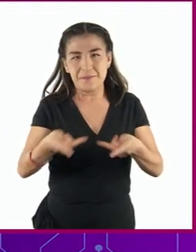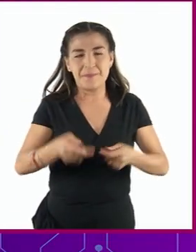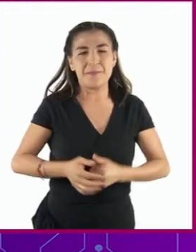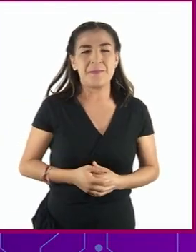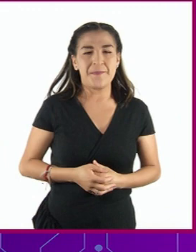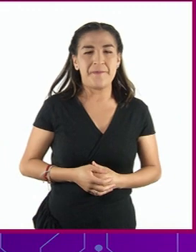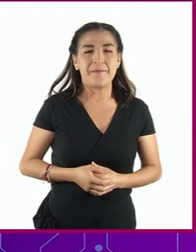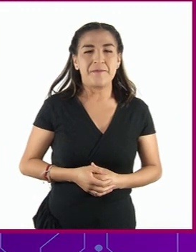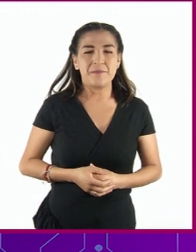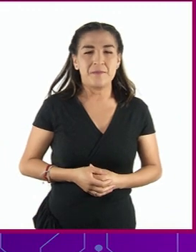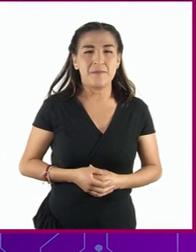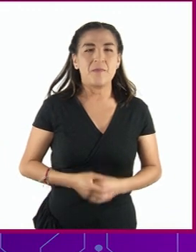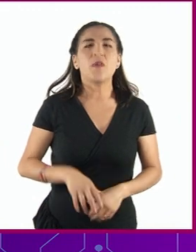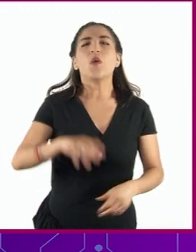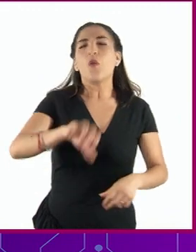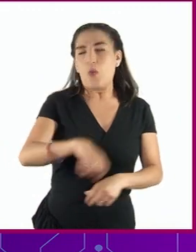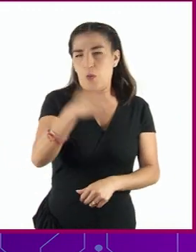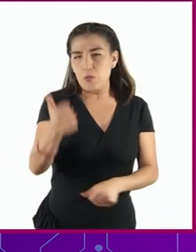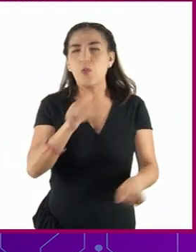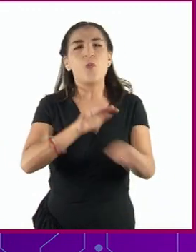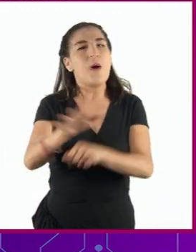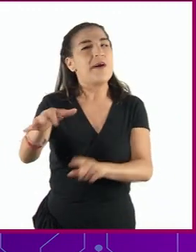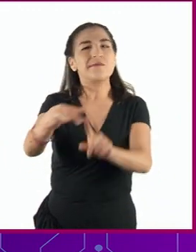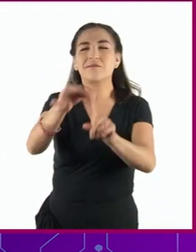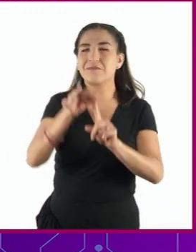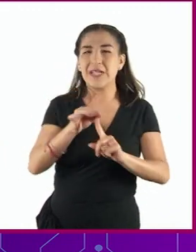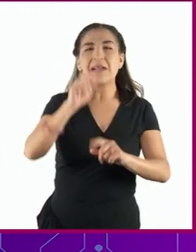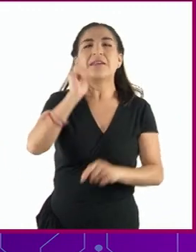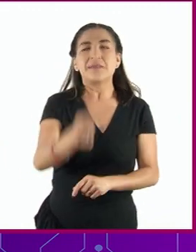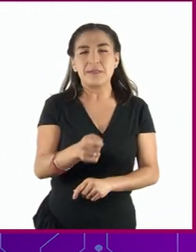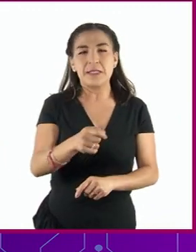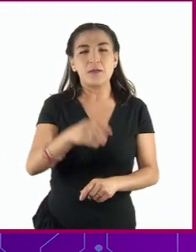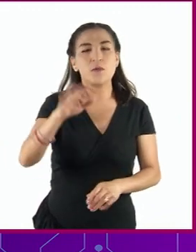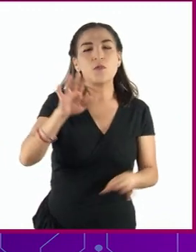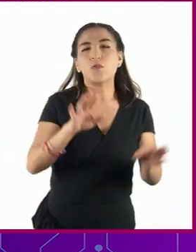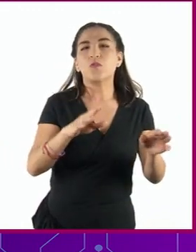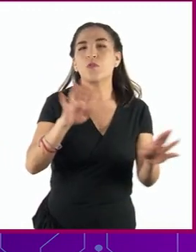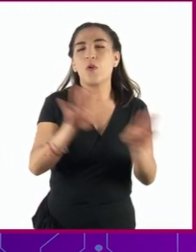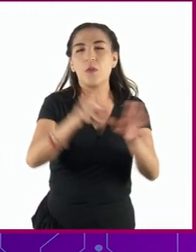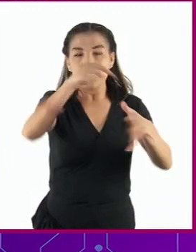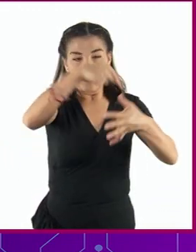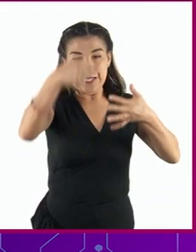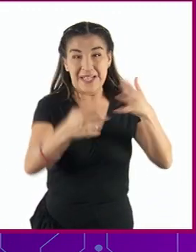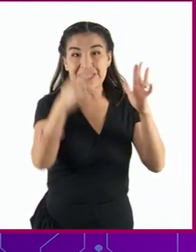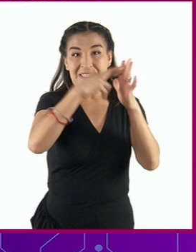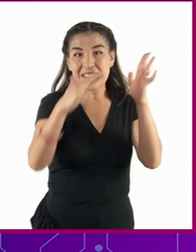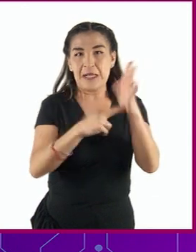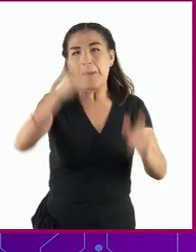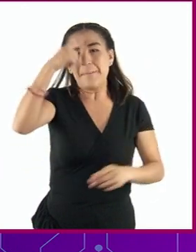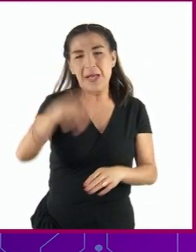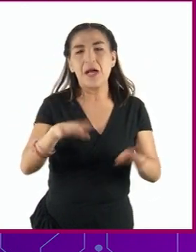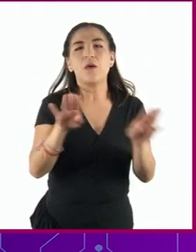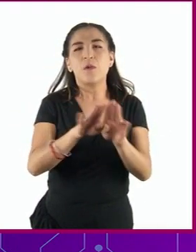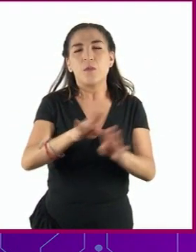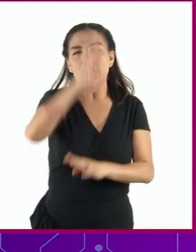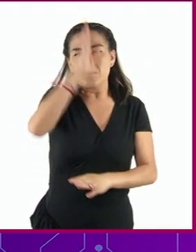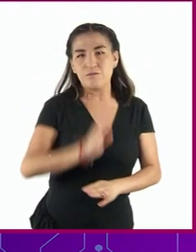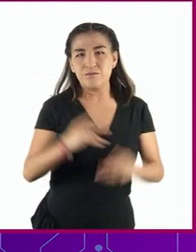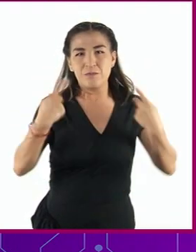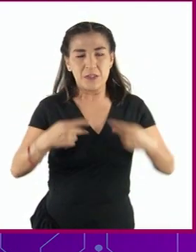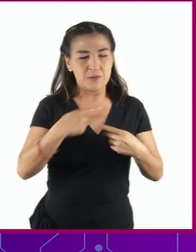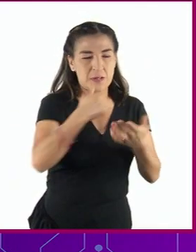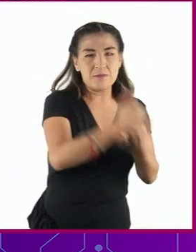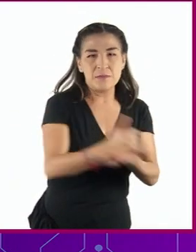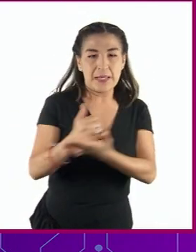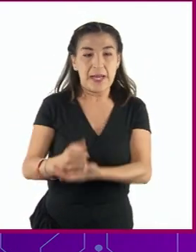Otro de los elementos importantes a rescatar son los principios de la mediación. 1. El poder lo ejercen